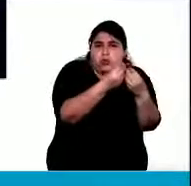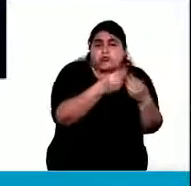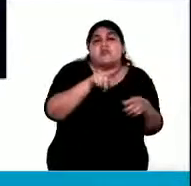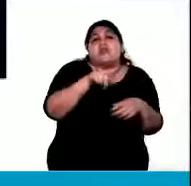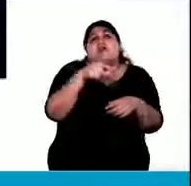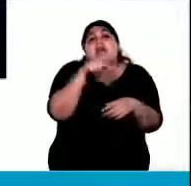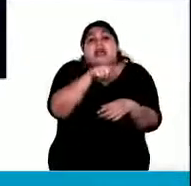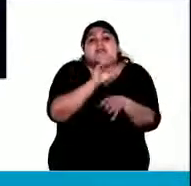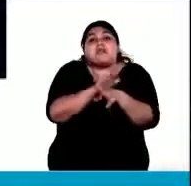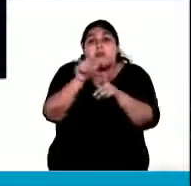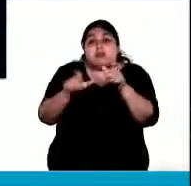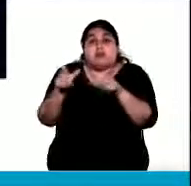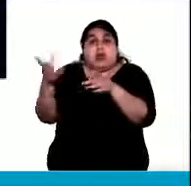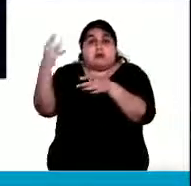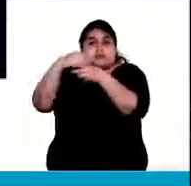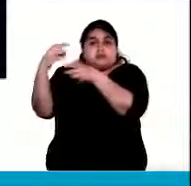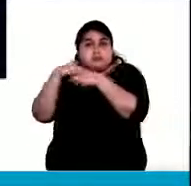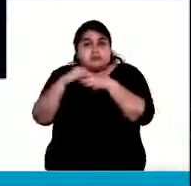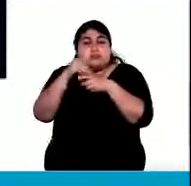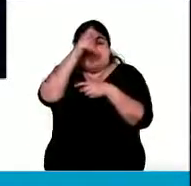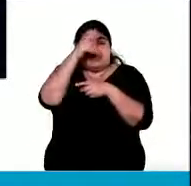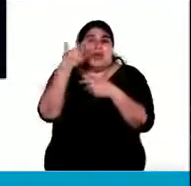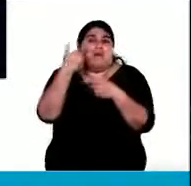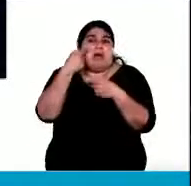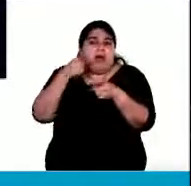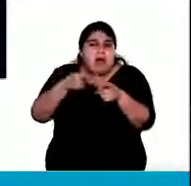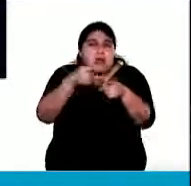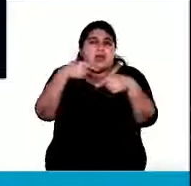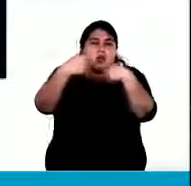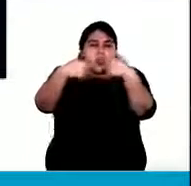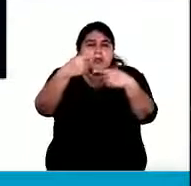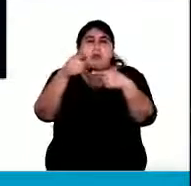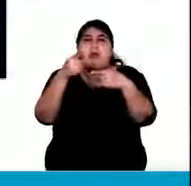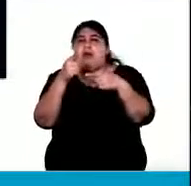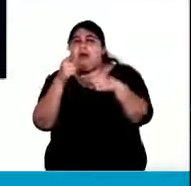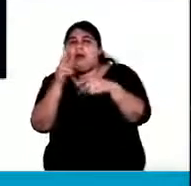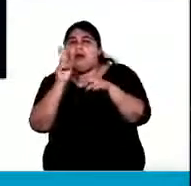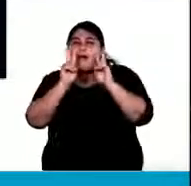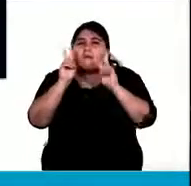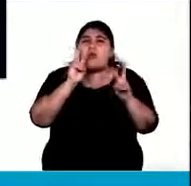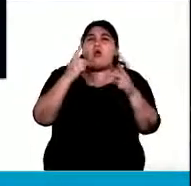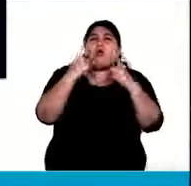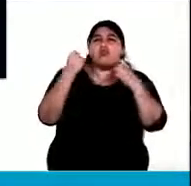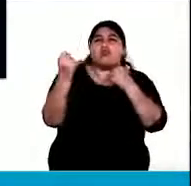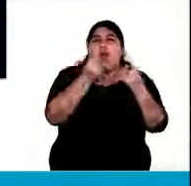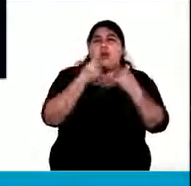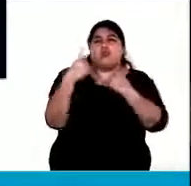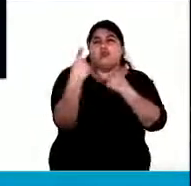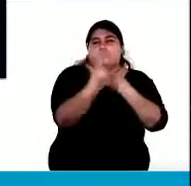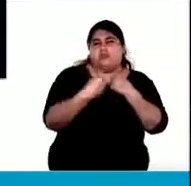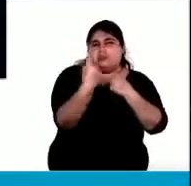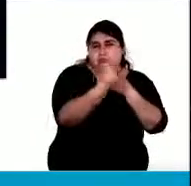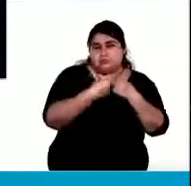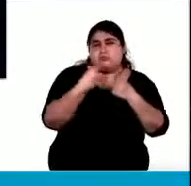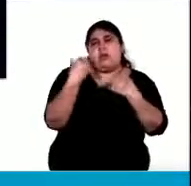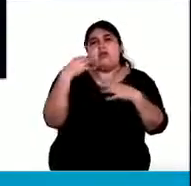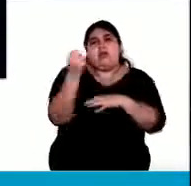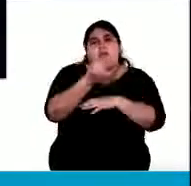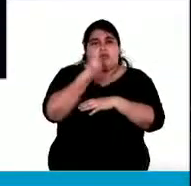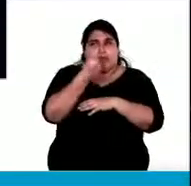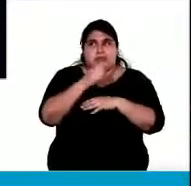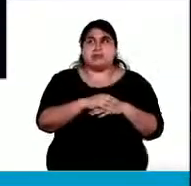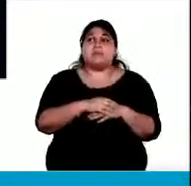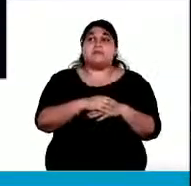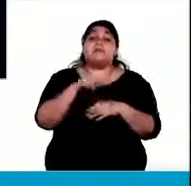pudiendo patrullar las calles y más circulación de patrulleros y presencia policial en la zona,